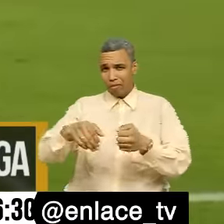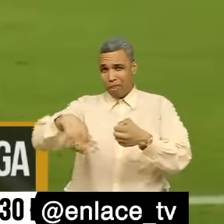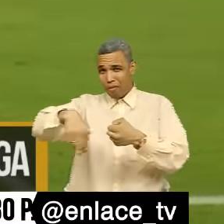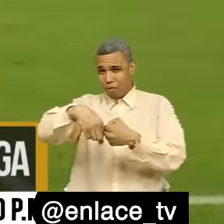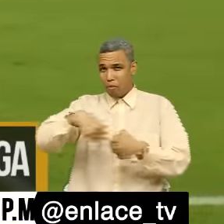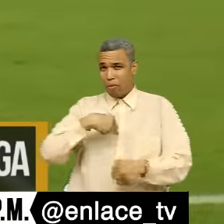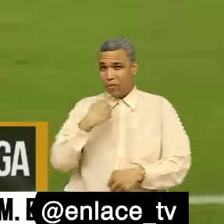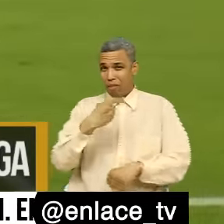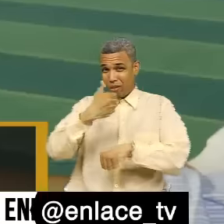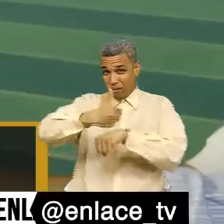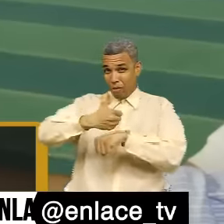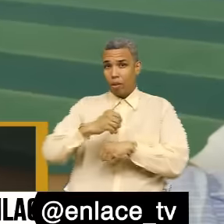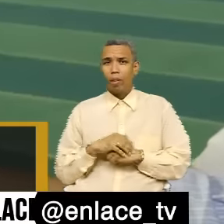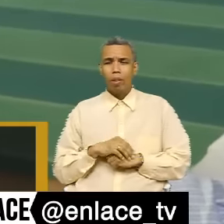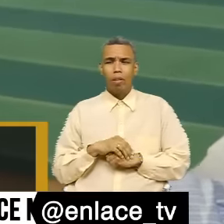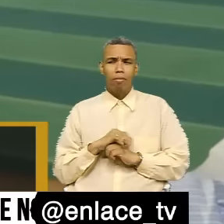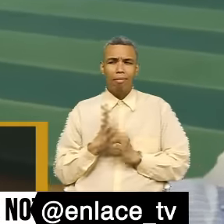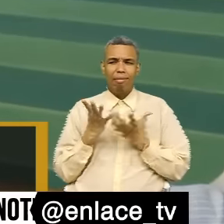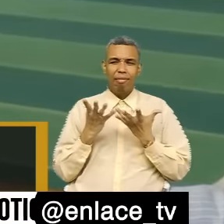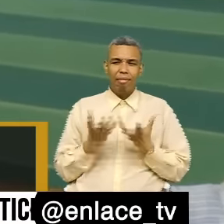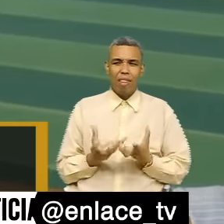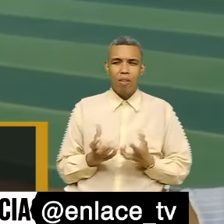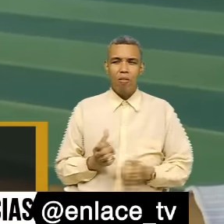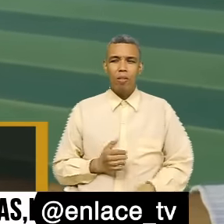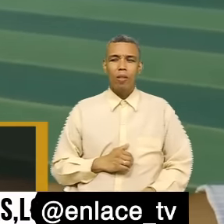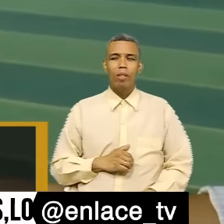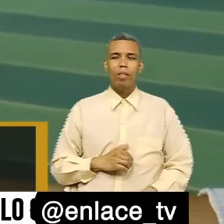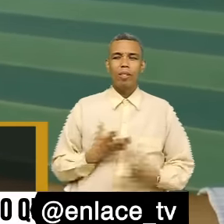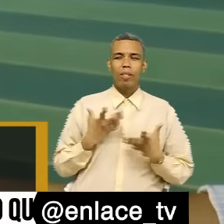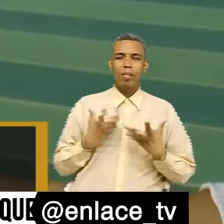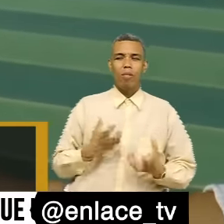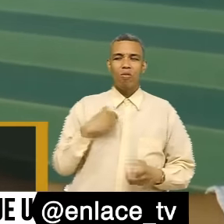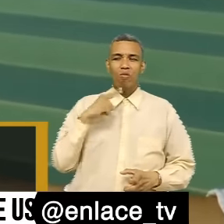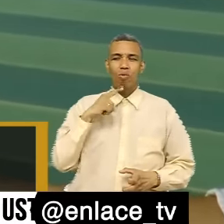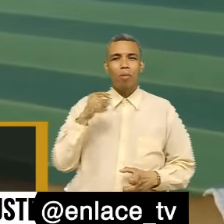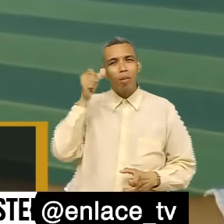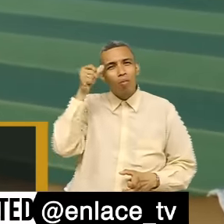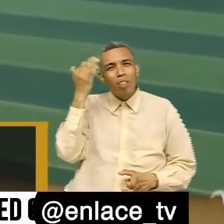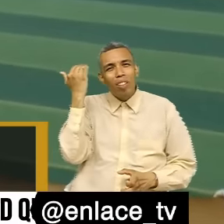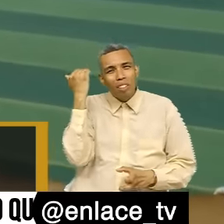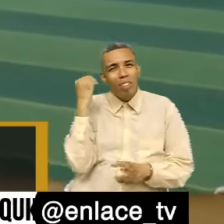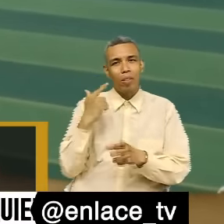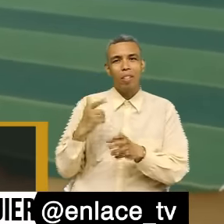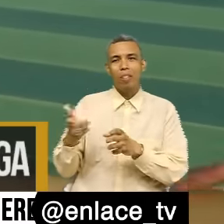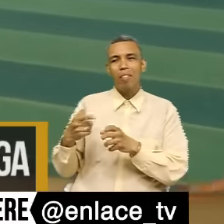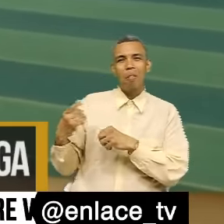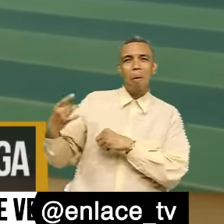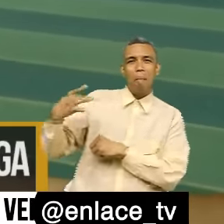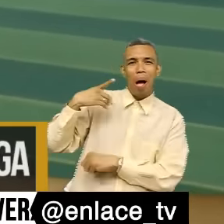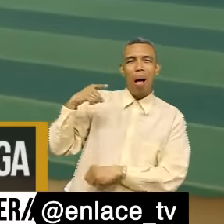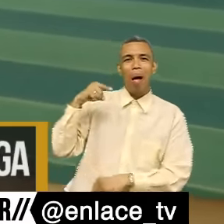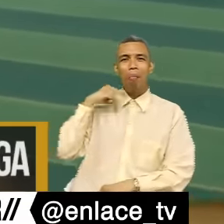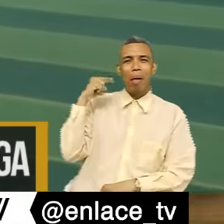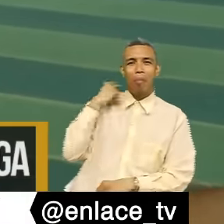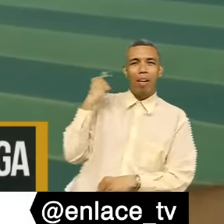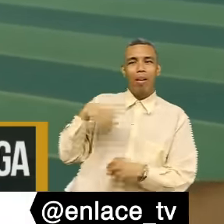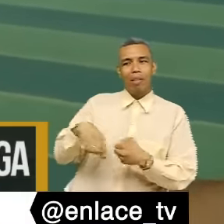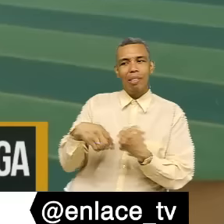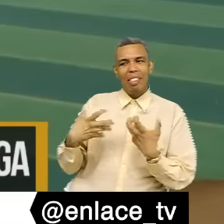en el torneo del pasado año. A veces nosotros los técnicos, a veces como que nos da miedo que iban definiendo,